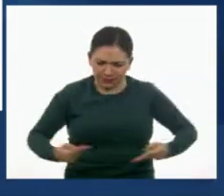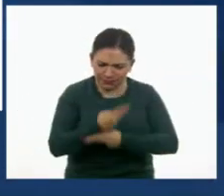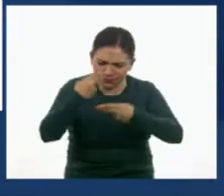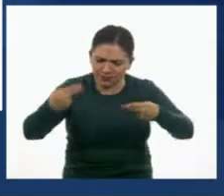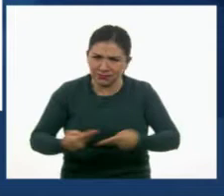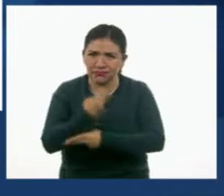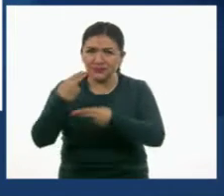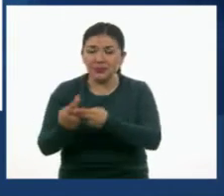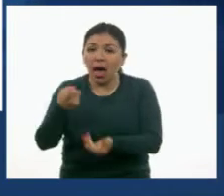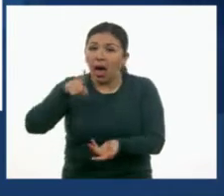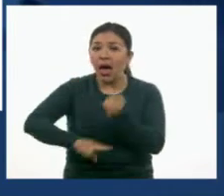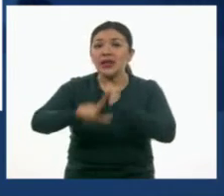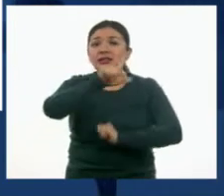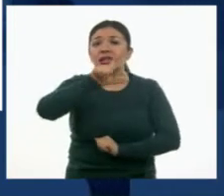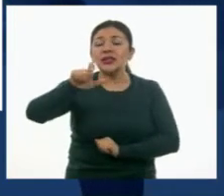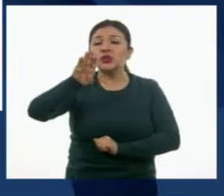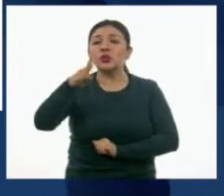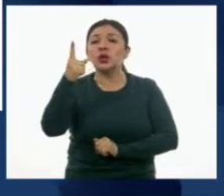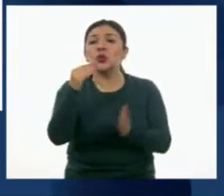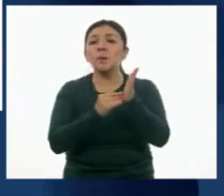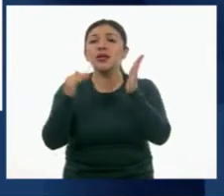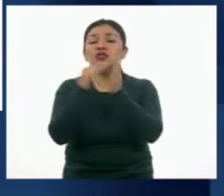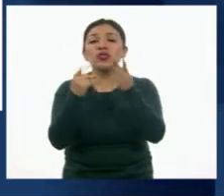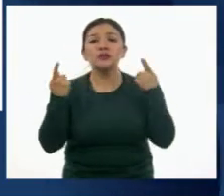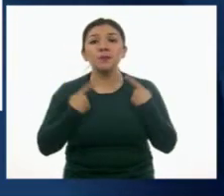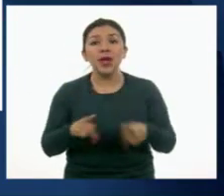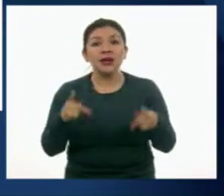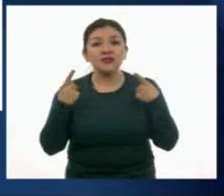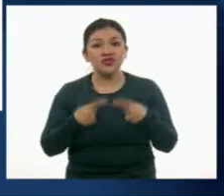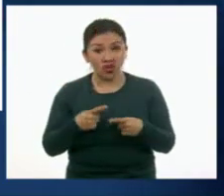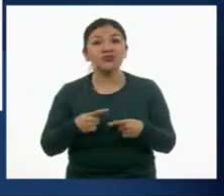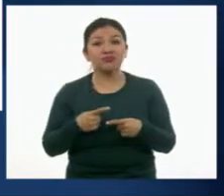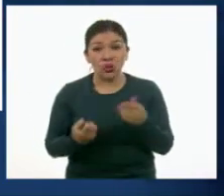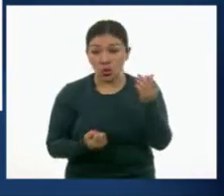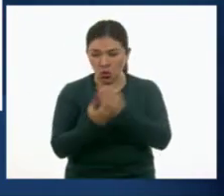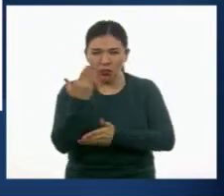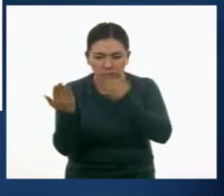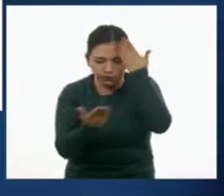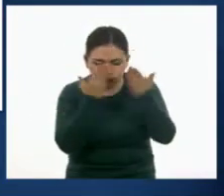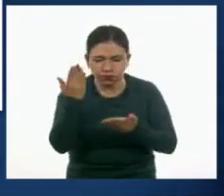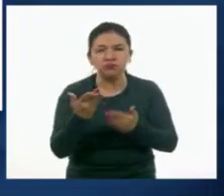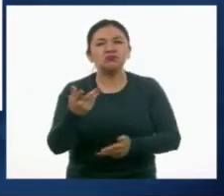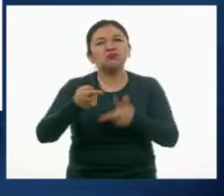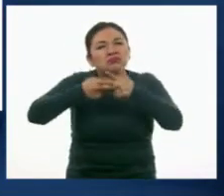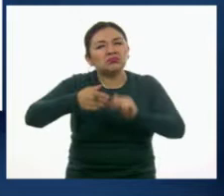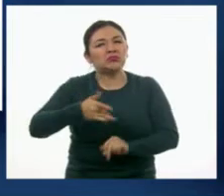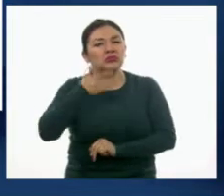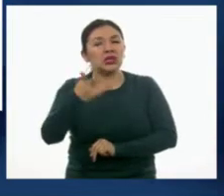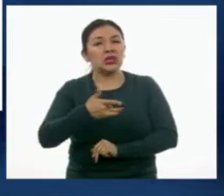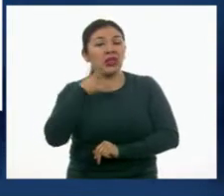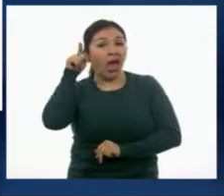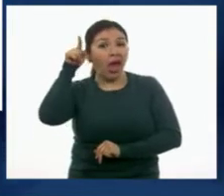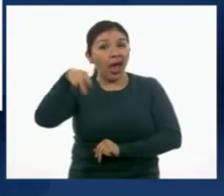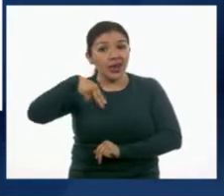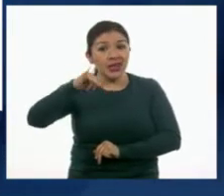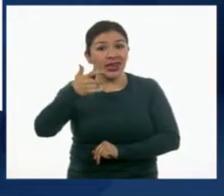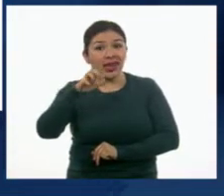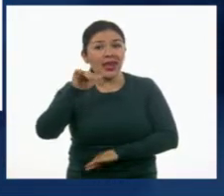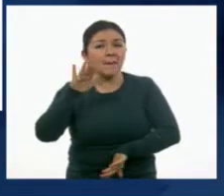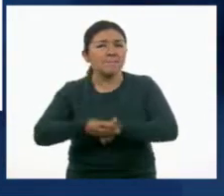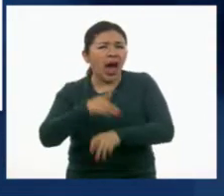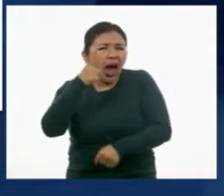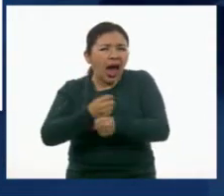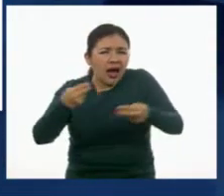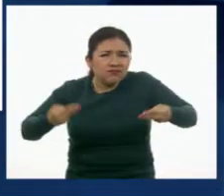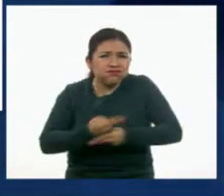con 791 millones de personas. El nuevo estudio pronostica que Nigeria tendrá una de las mayores poblaciones